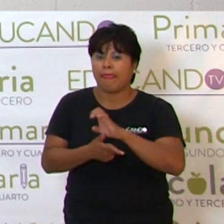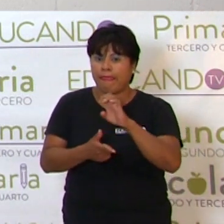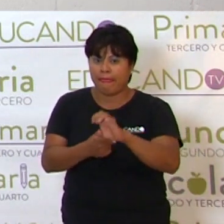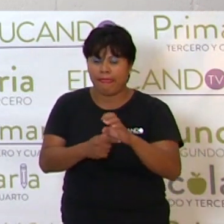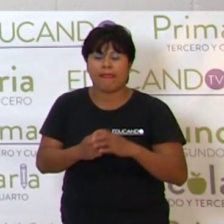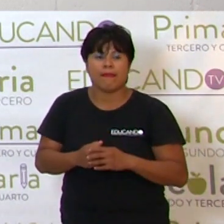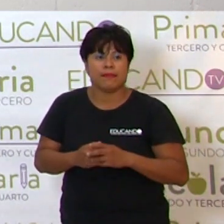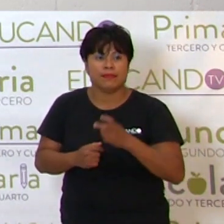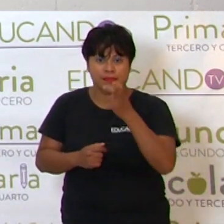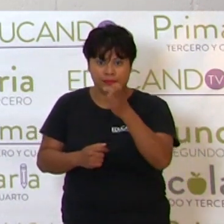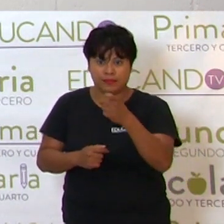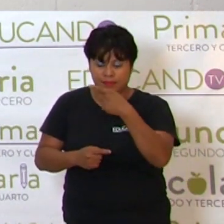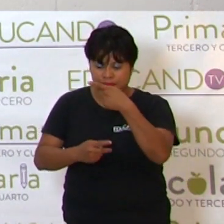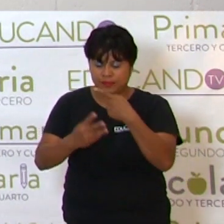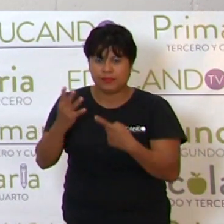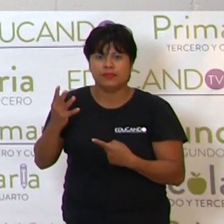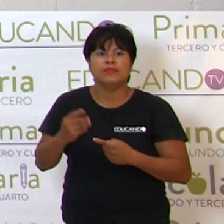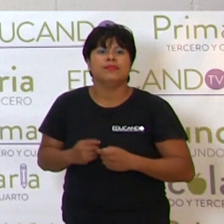entonces con estos